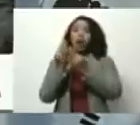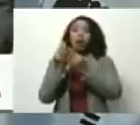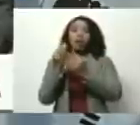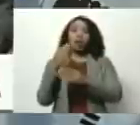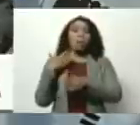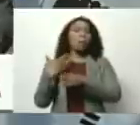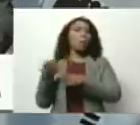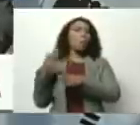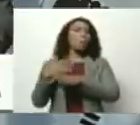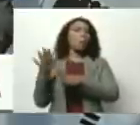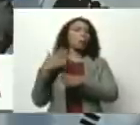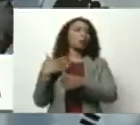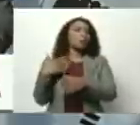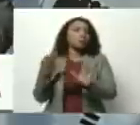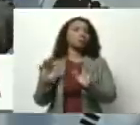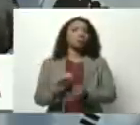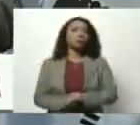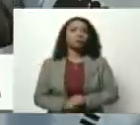le importa?